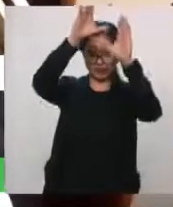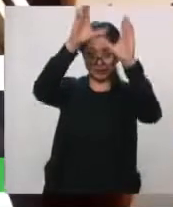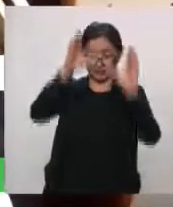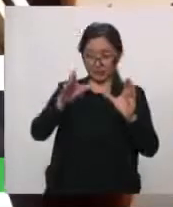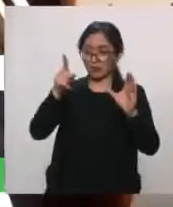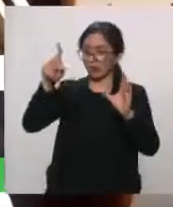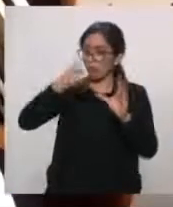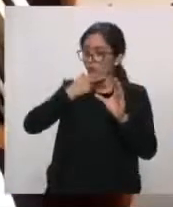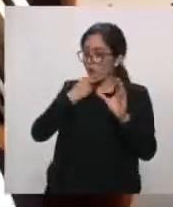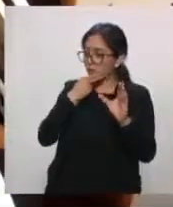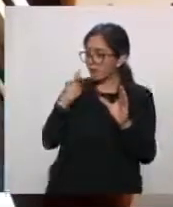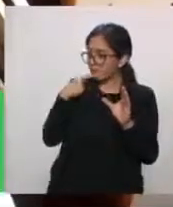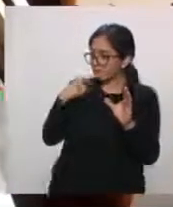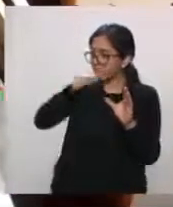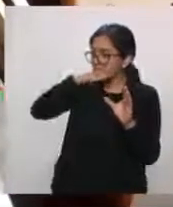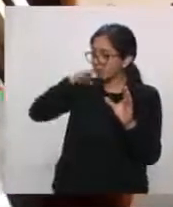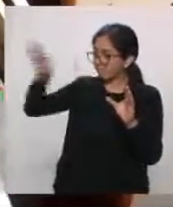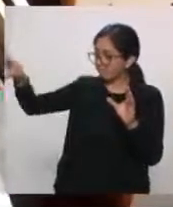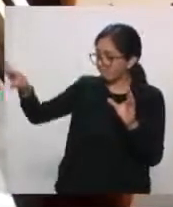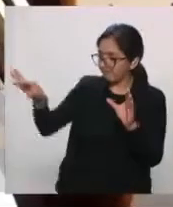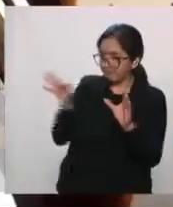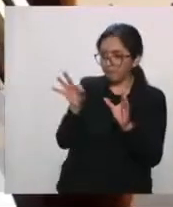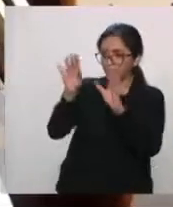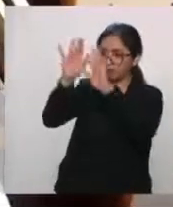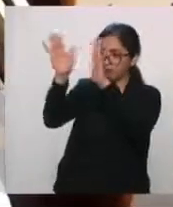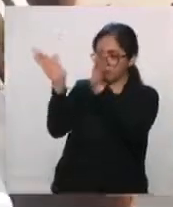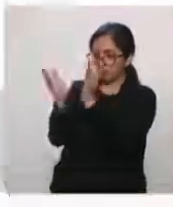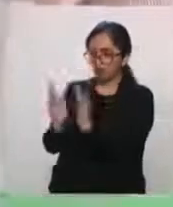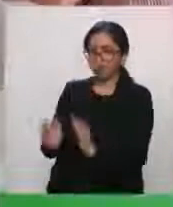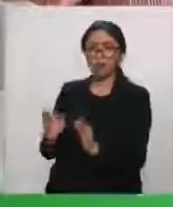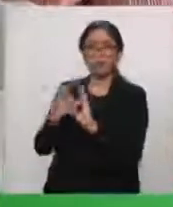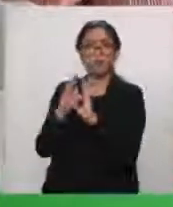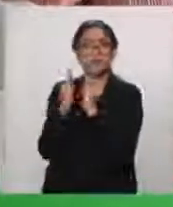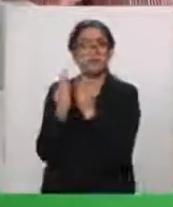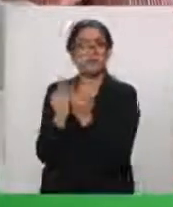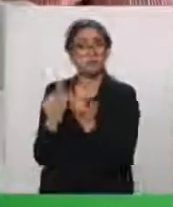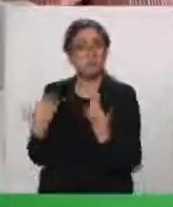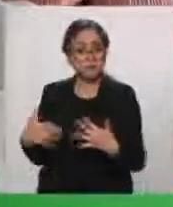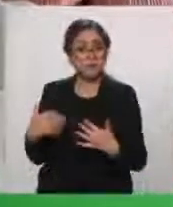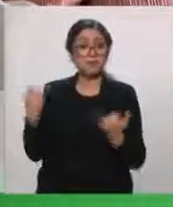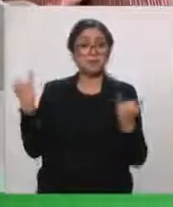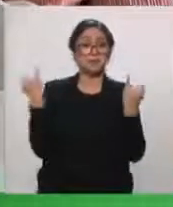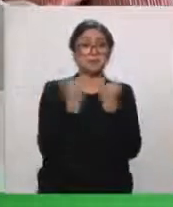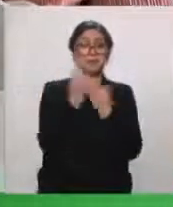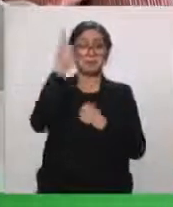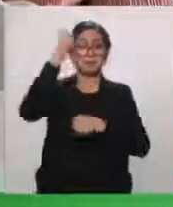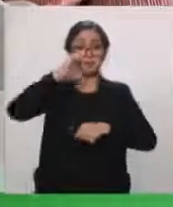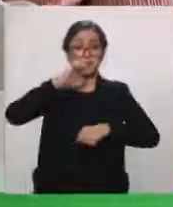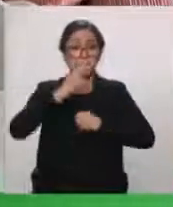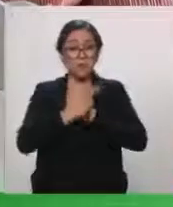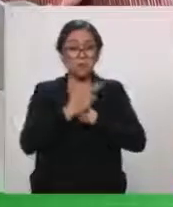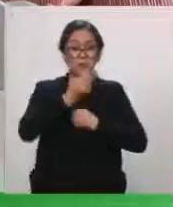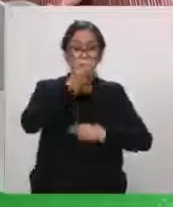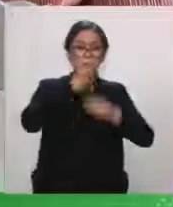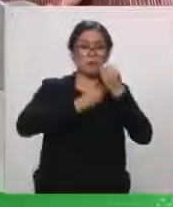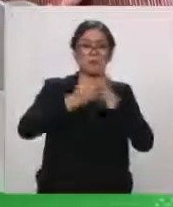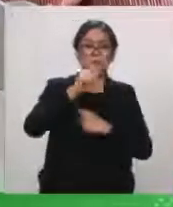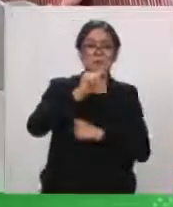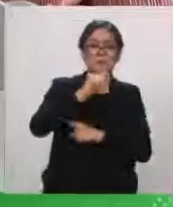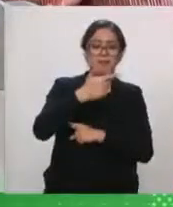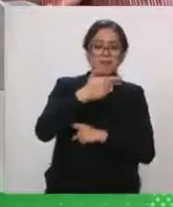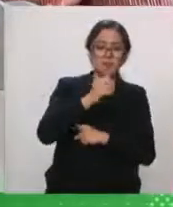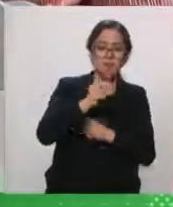razón, porque así como en Europa la dieta estaba basada en el trigo, en el